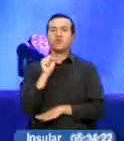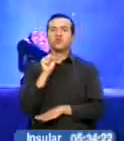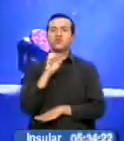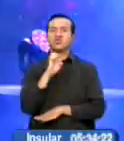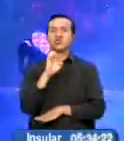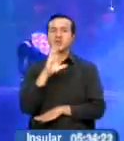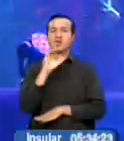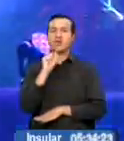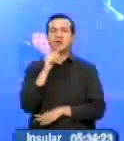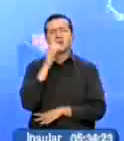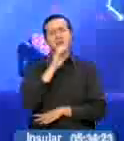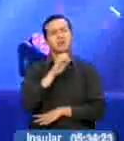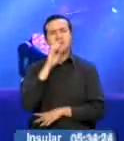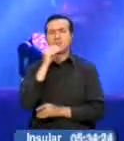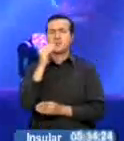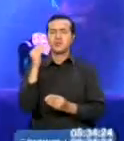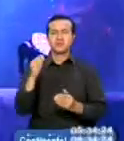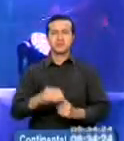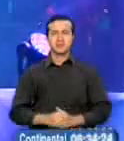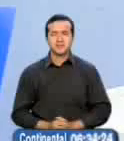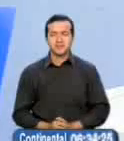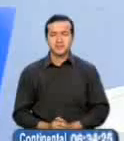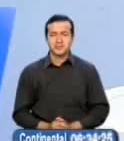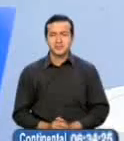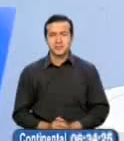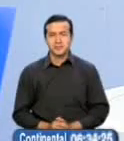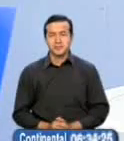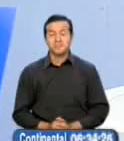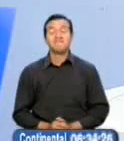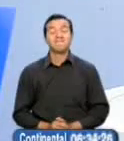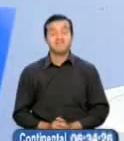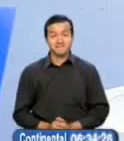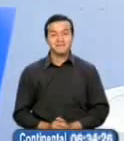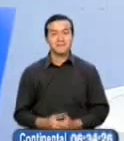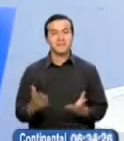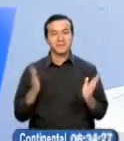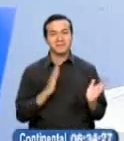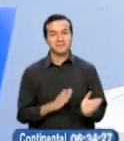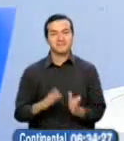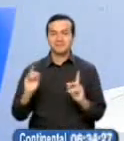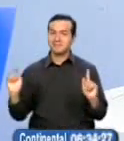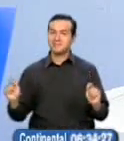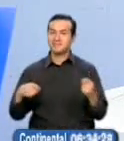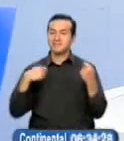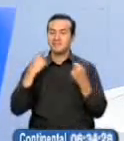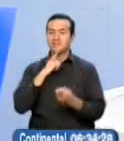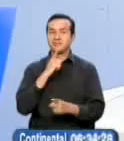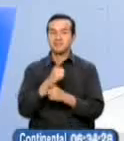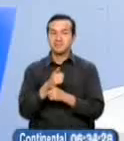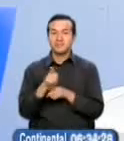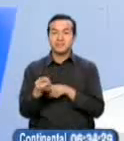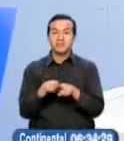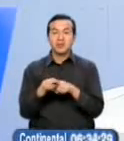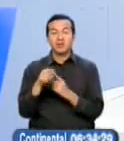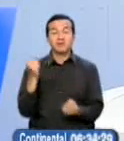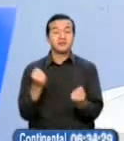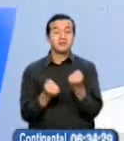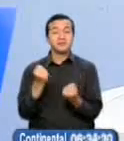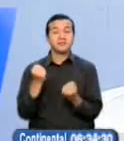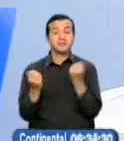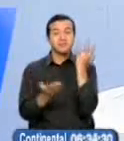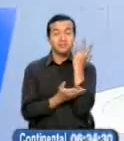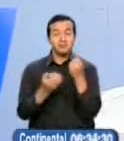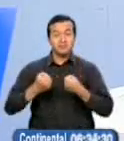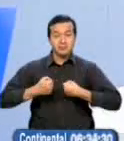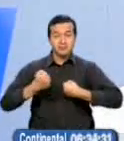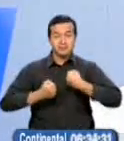asistentes. Sofía Montoya, Ecuador TV. Además, como parte de las fiestas, se realizó la final de la carrera de coches de madera a lo largo